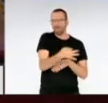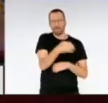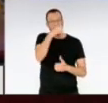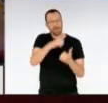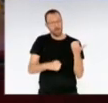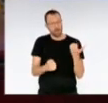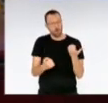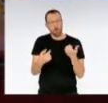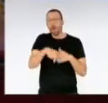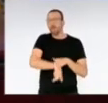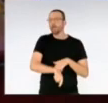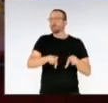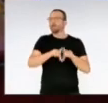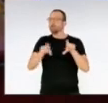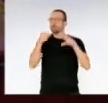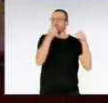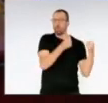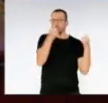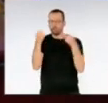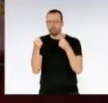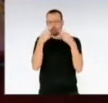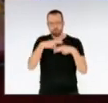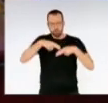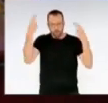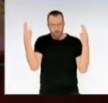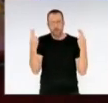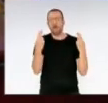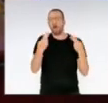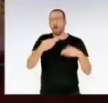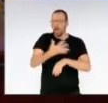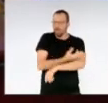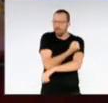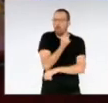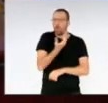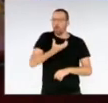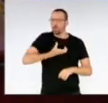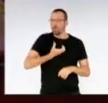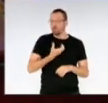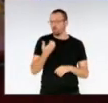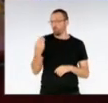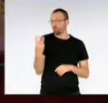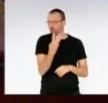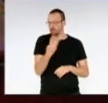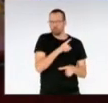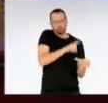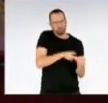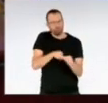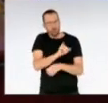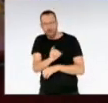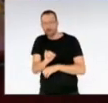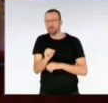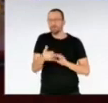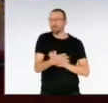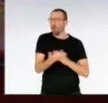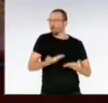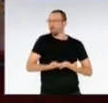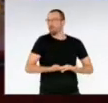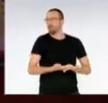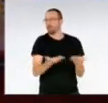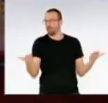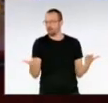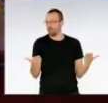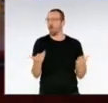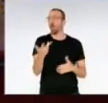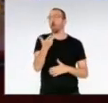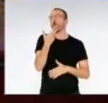instituciones políticas de esta isla, en el Cabildo y los tres ayuntamientos, y esto nos da un margen, nos da una fiabilidad, nos da un